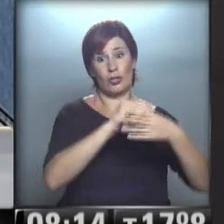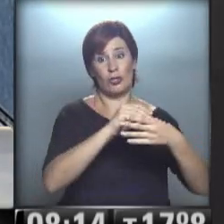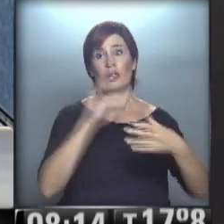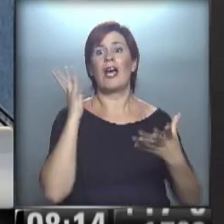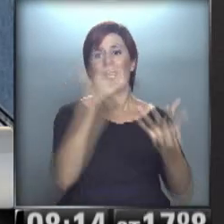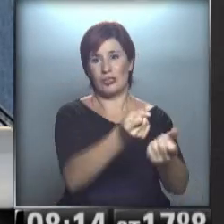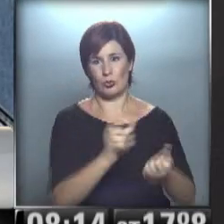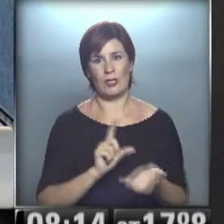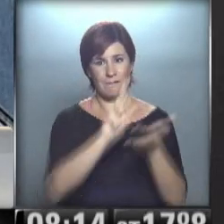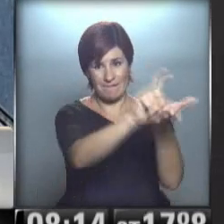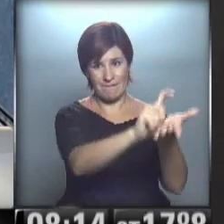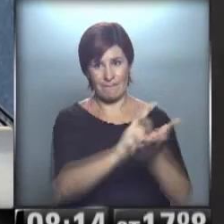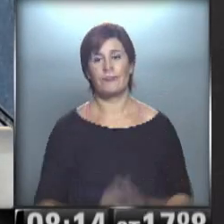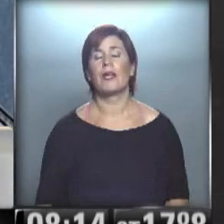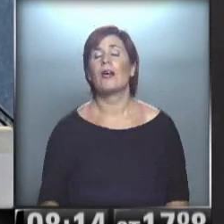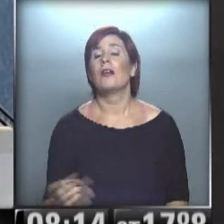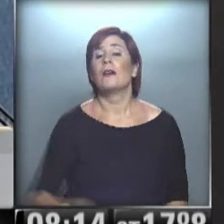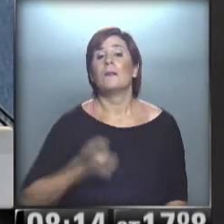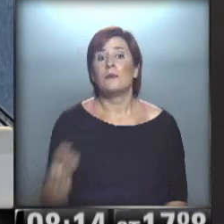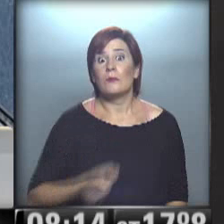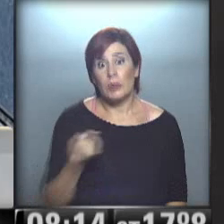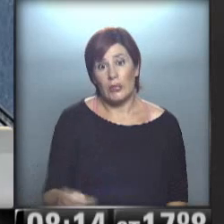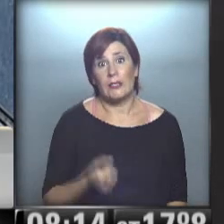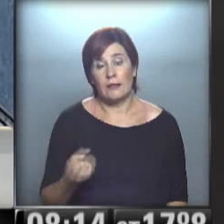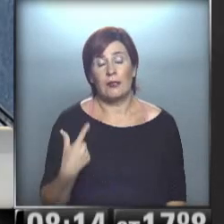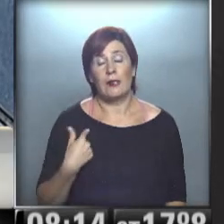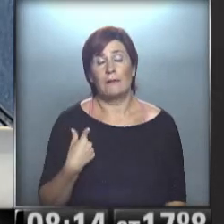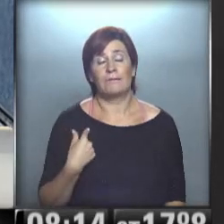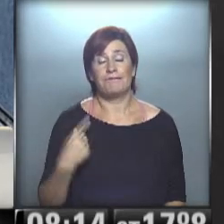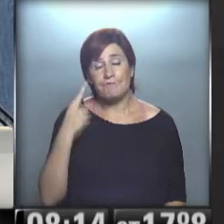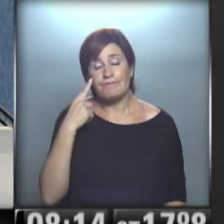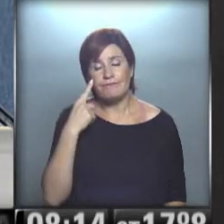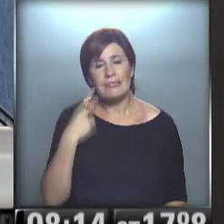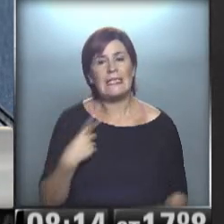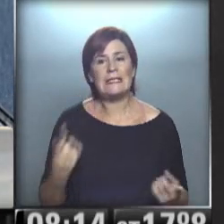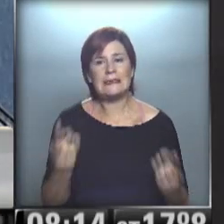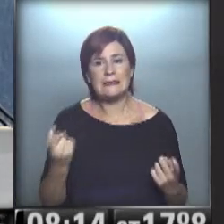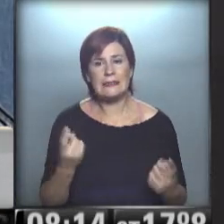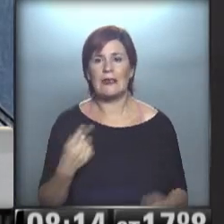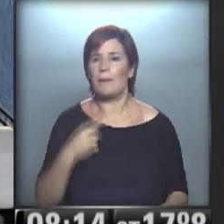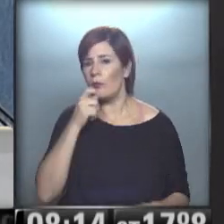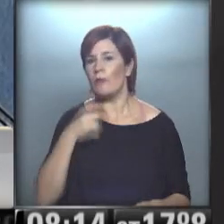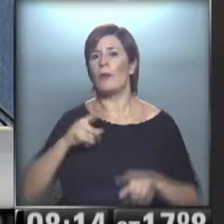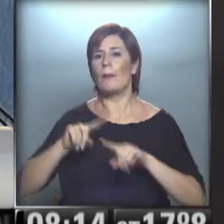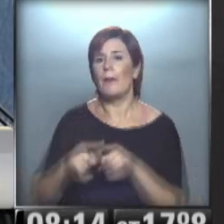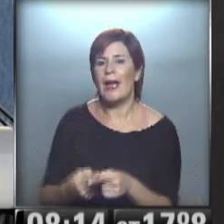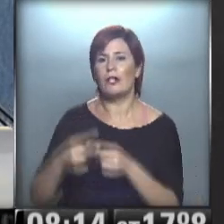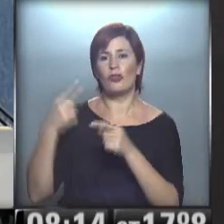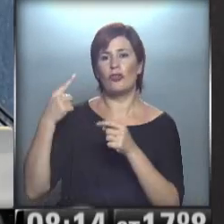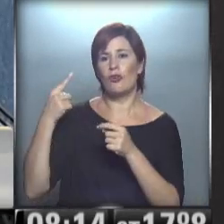muy trascendente el hecho y la necesidad de que las medidas de fuerza